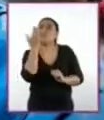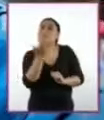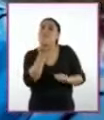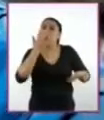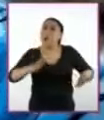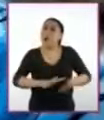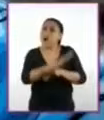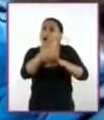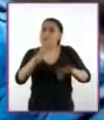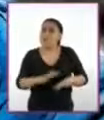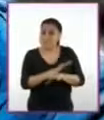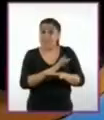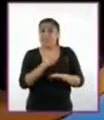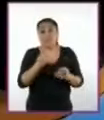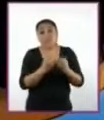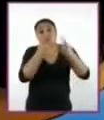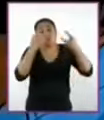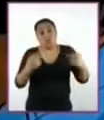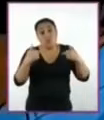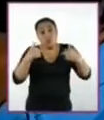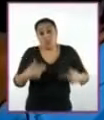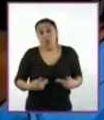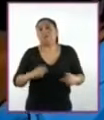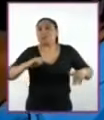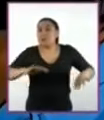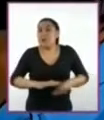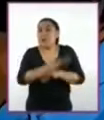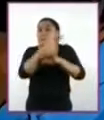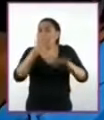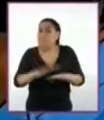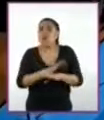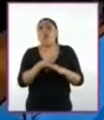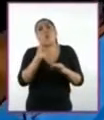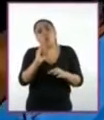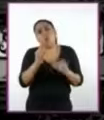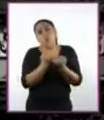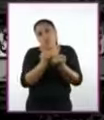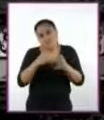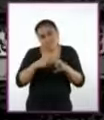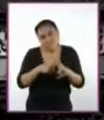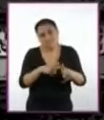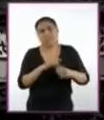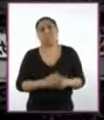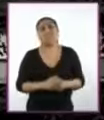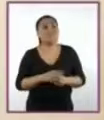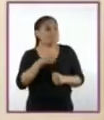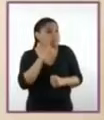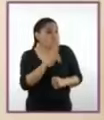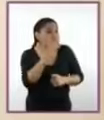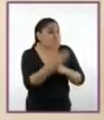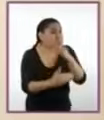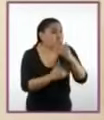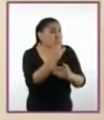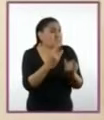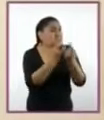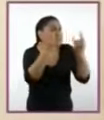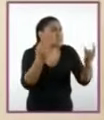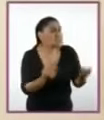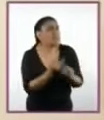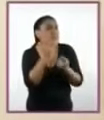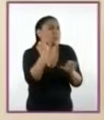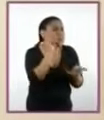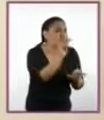La historia humana es cambio y permanencia en el tiempo, es decir, los procesos históricos pueden